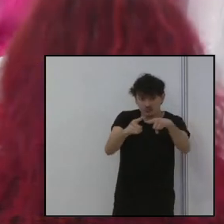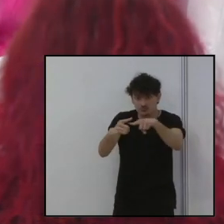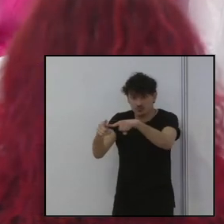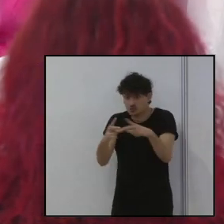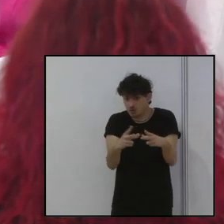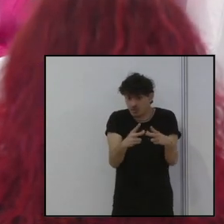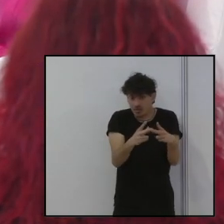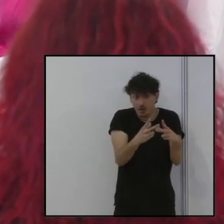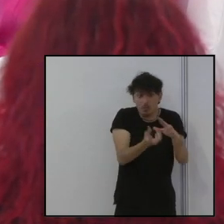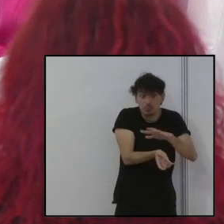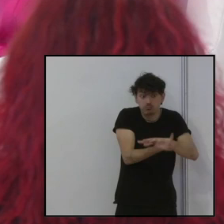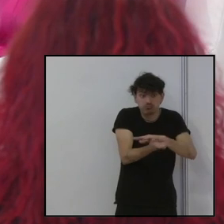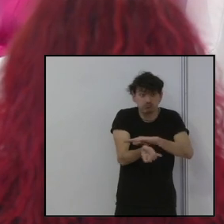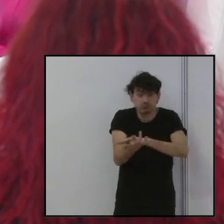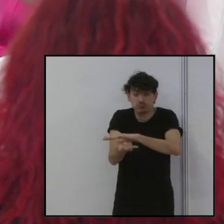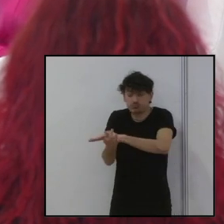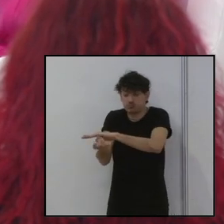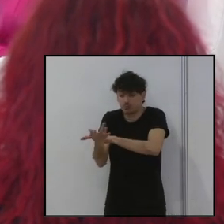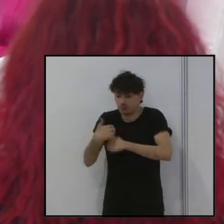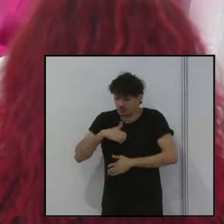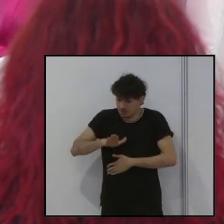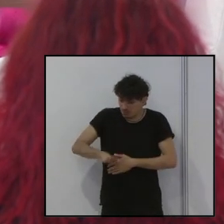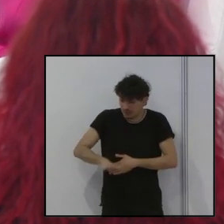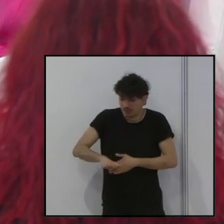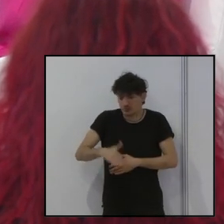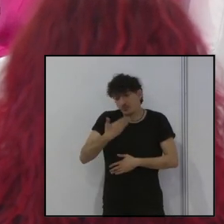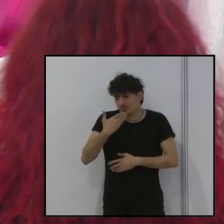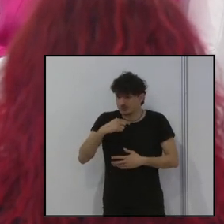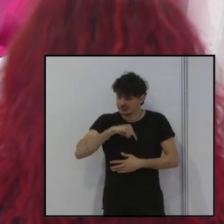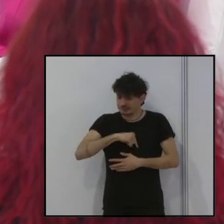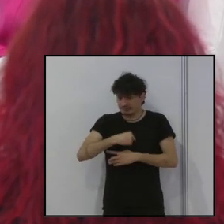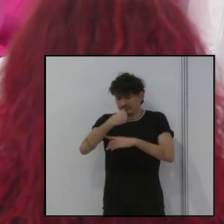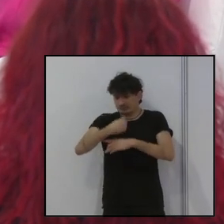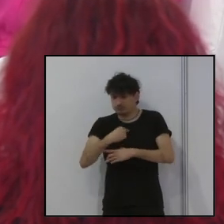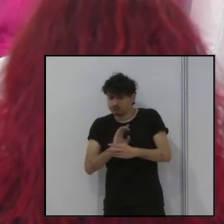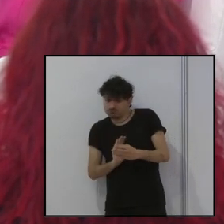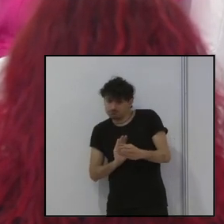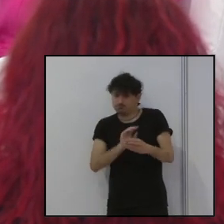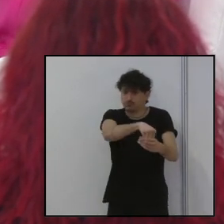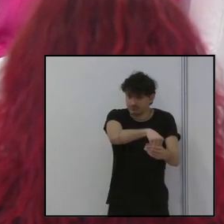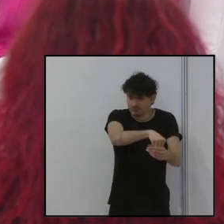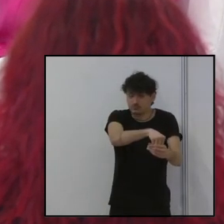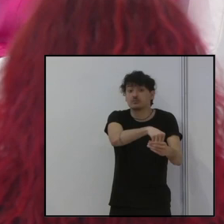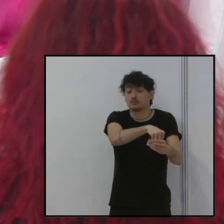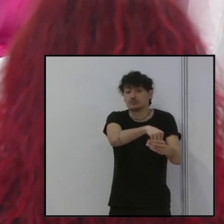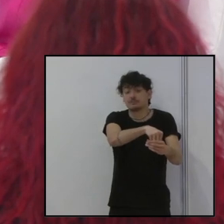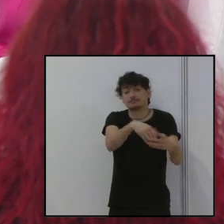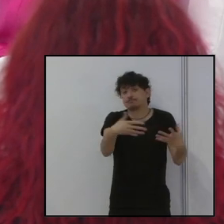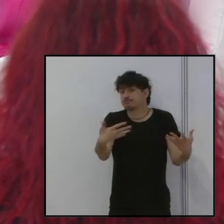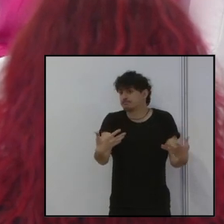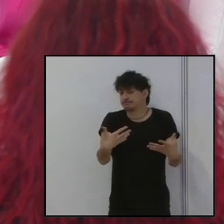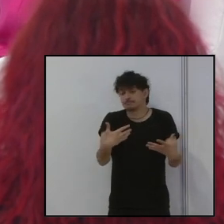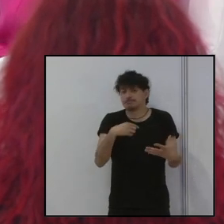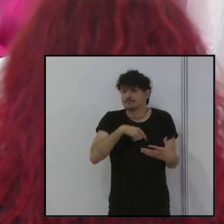nos obligamos a meternos desde niños, aunque tengamos que cortarnos una pierna para caber, ¿no? Pues lo increíble es que es